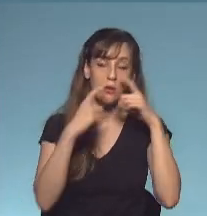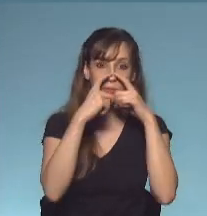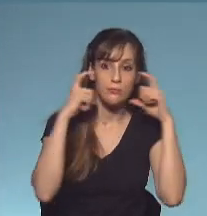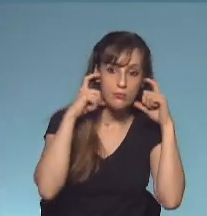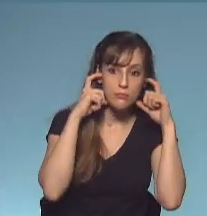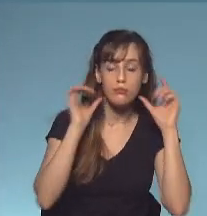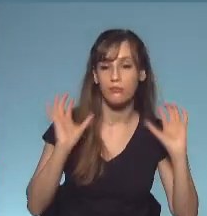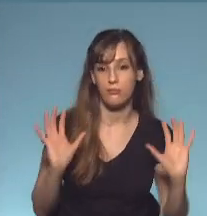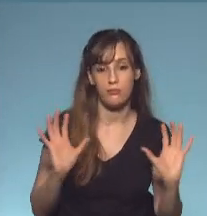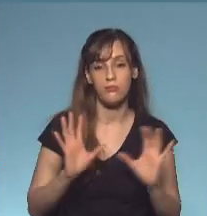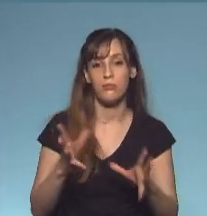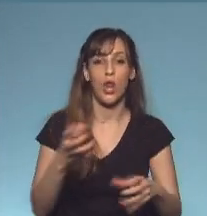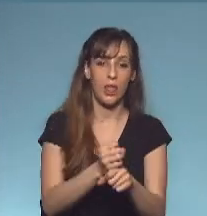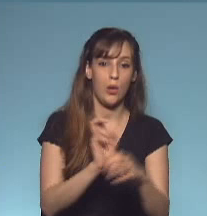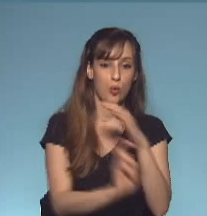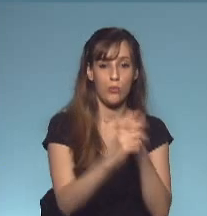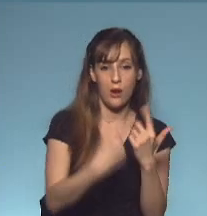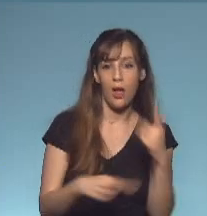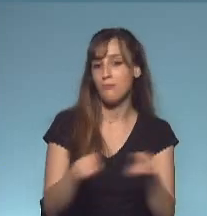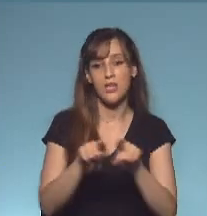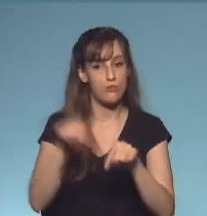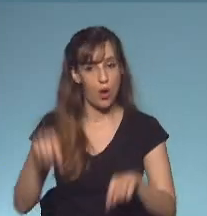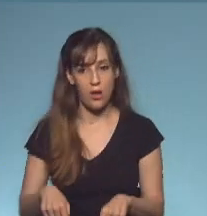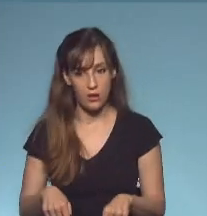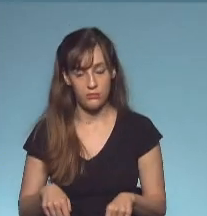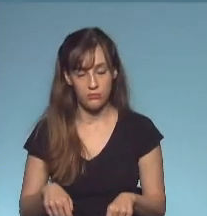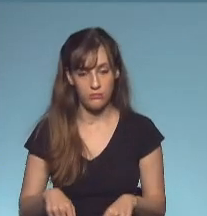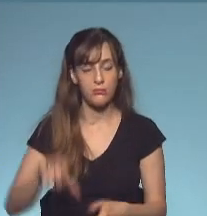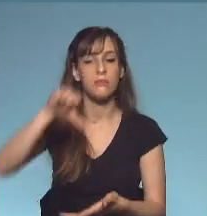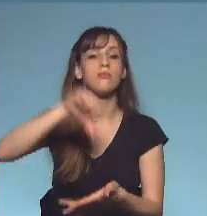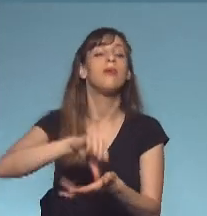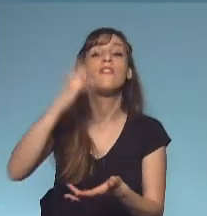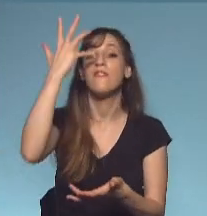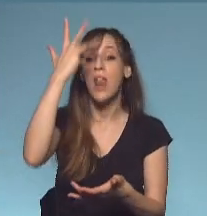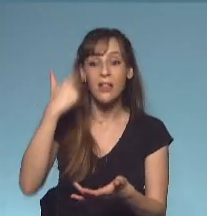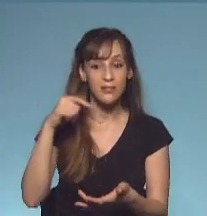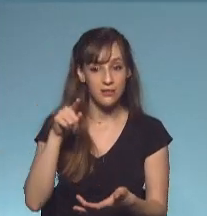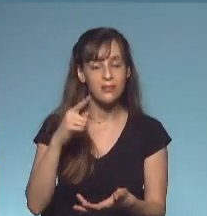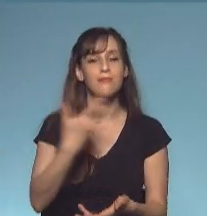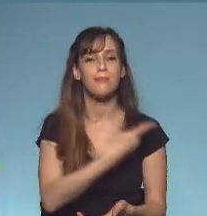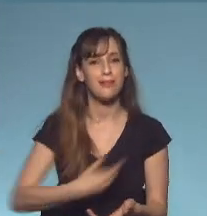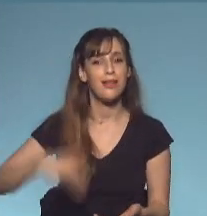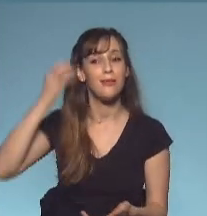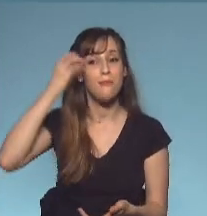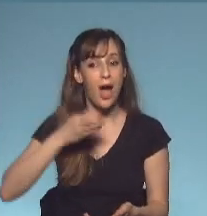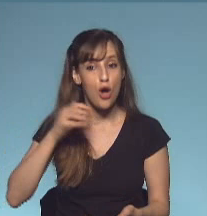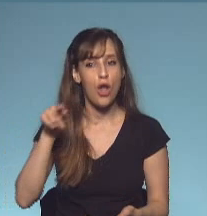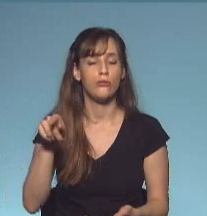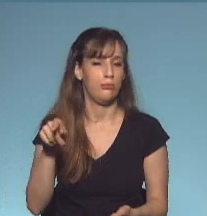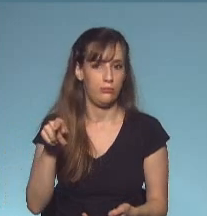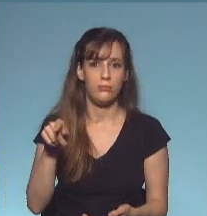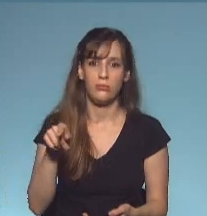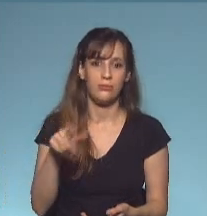transporte público, en comercio, como lo es acá. En Francia, el presidente Macron anunció, porque se